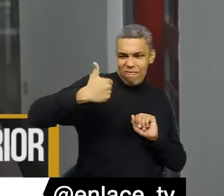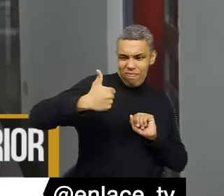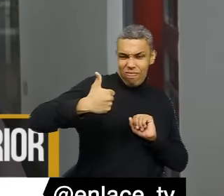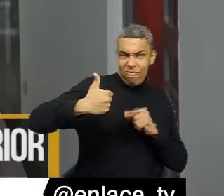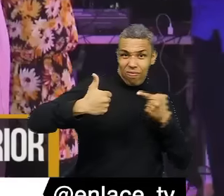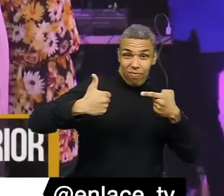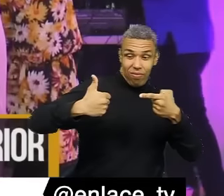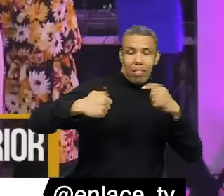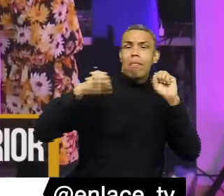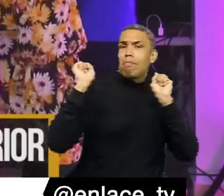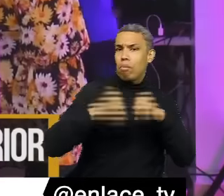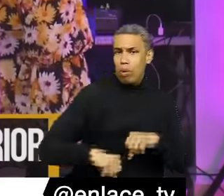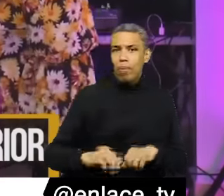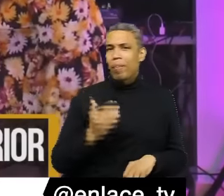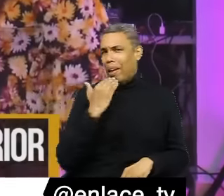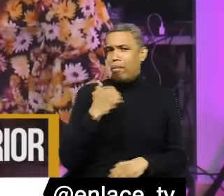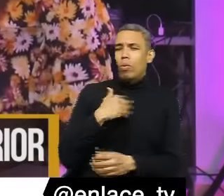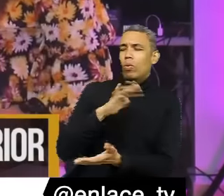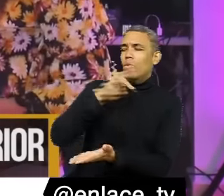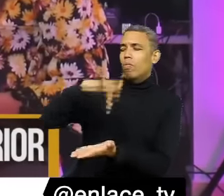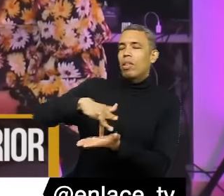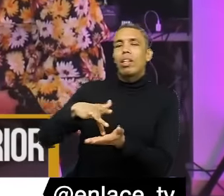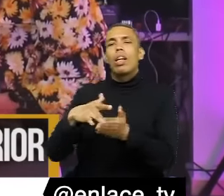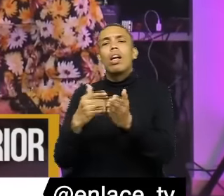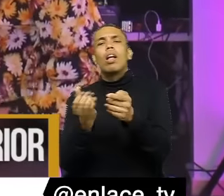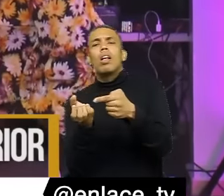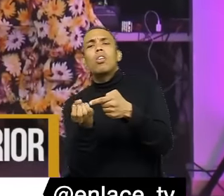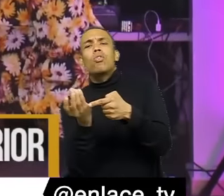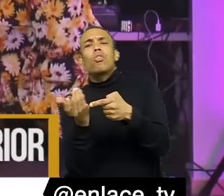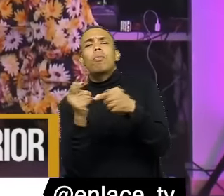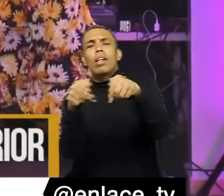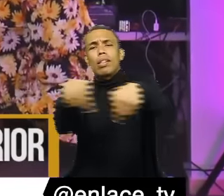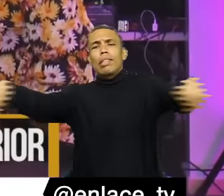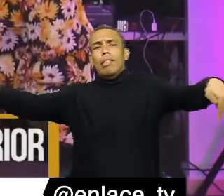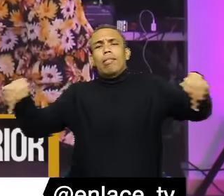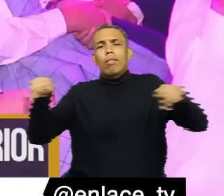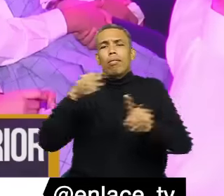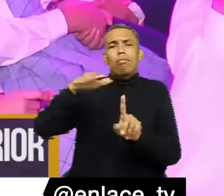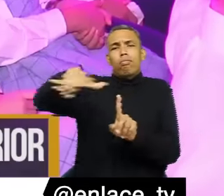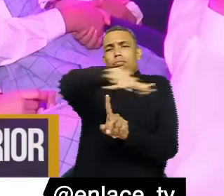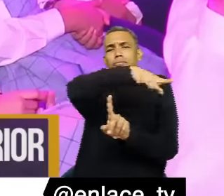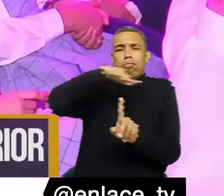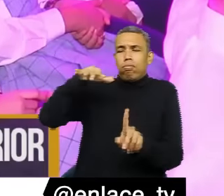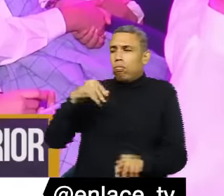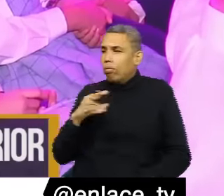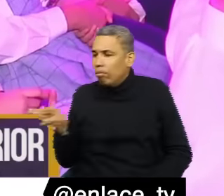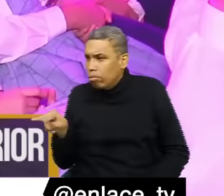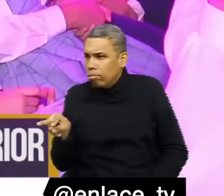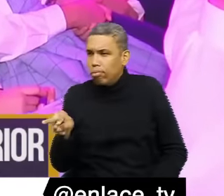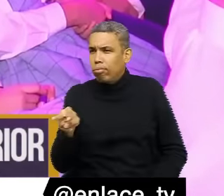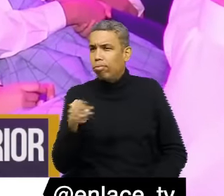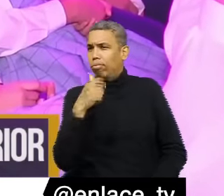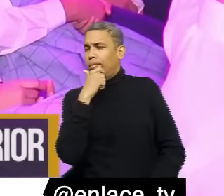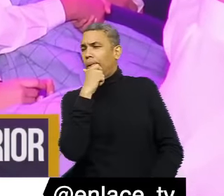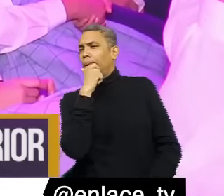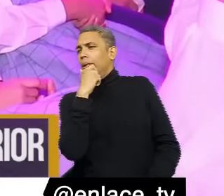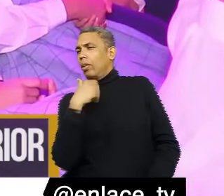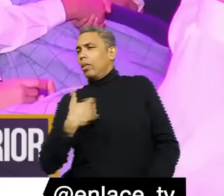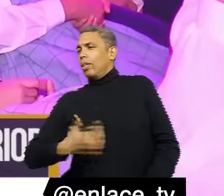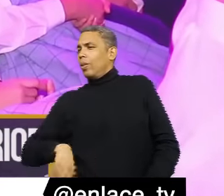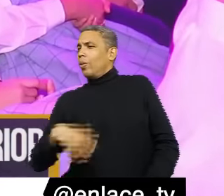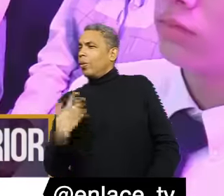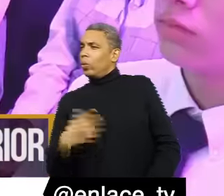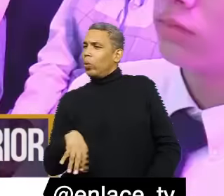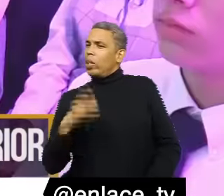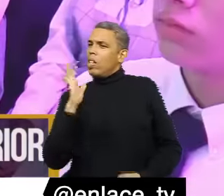diferente. Parece que fuera un colegio que no fuera un colegio público. Todos los colegios públicos deberían ser como la normal